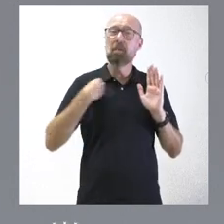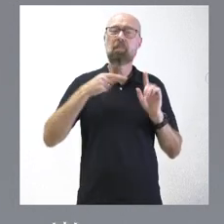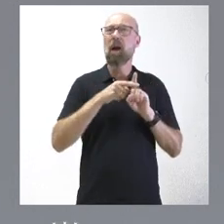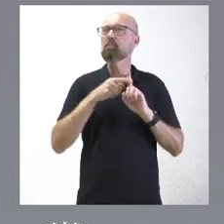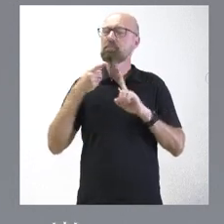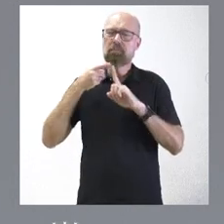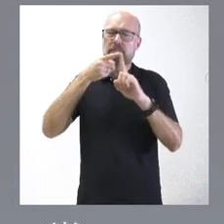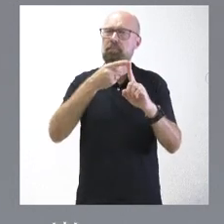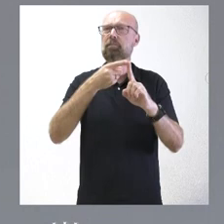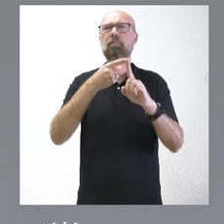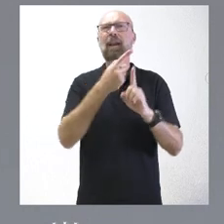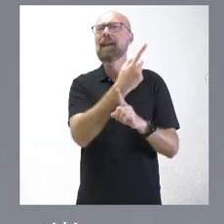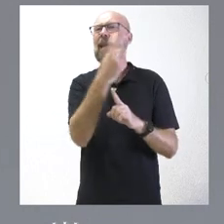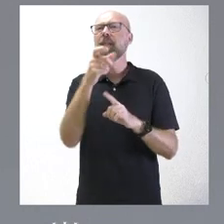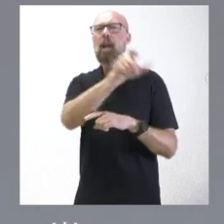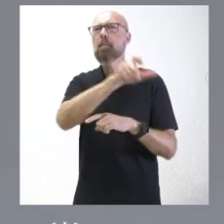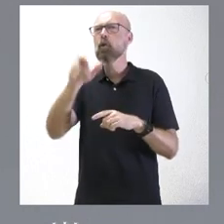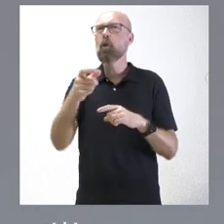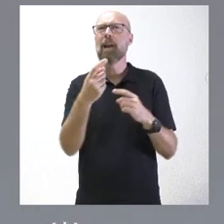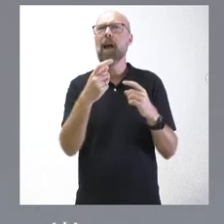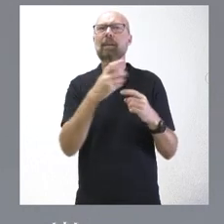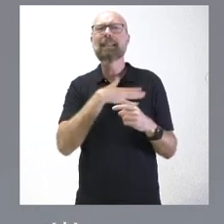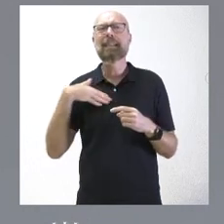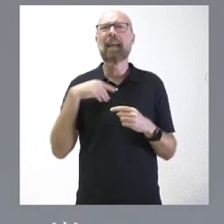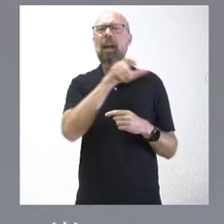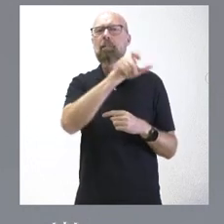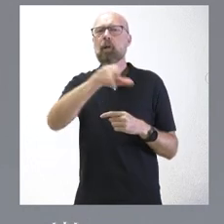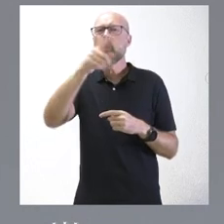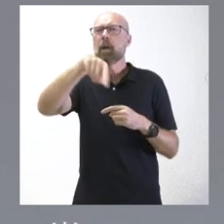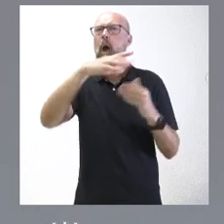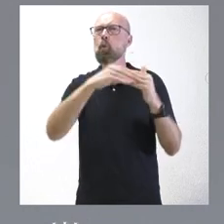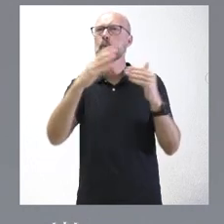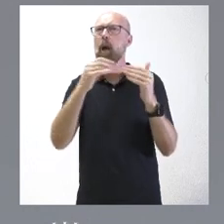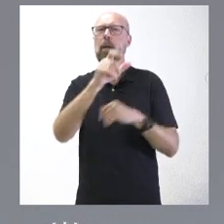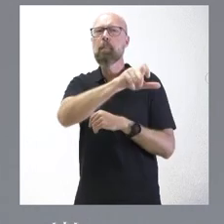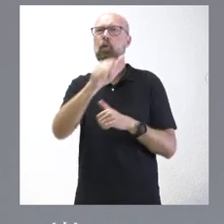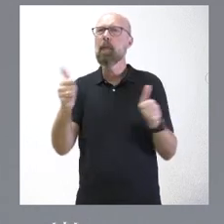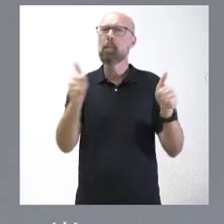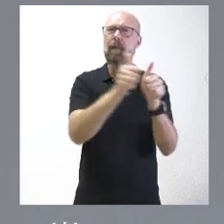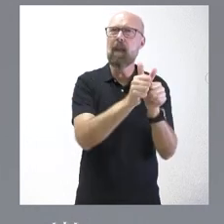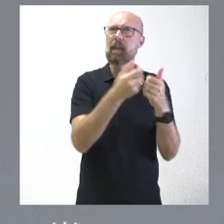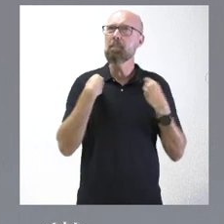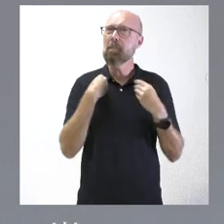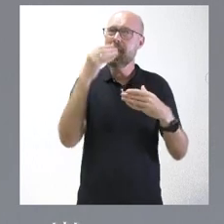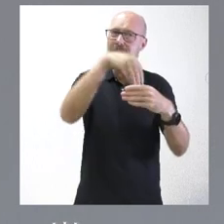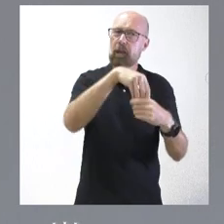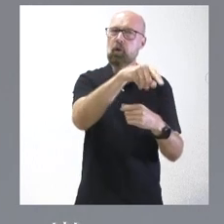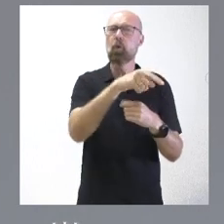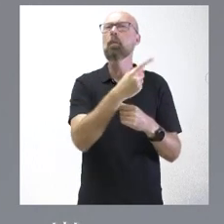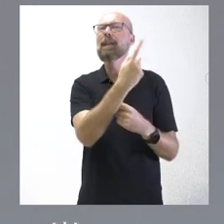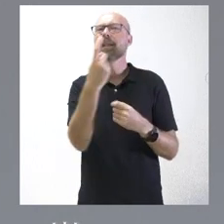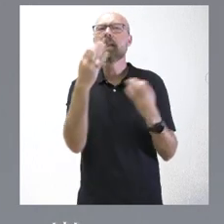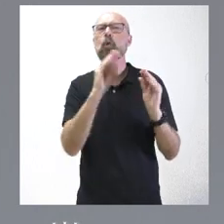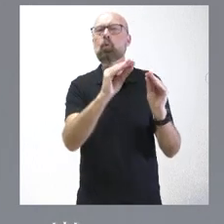en las necesidades y en los deseos de las personas dependientes que viven en estos centros se